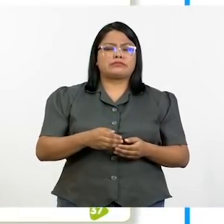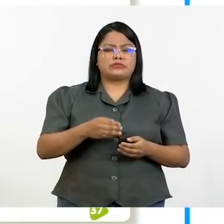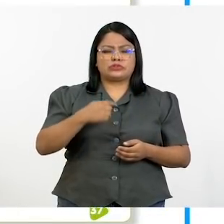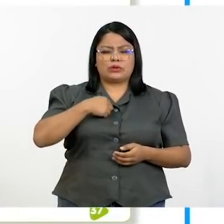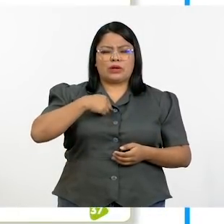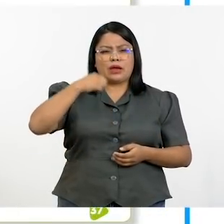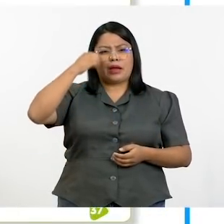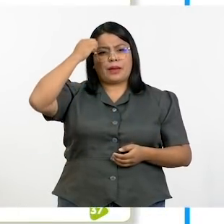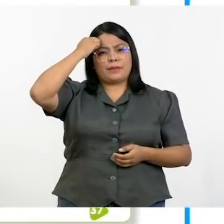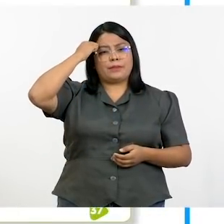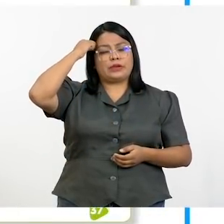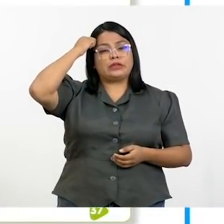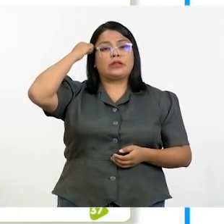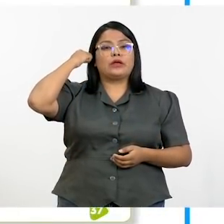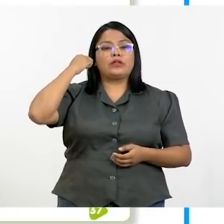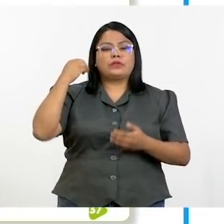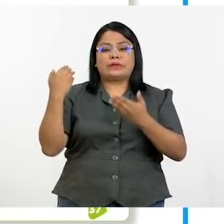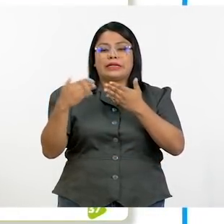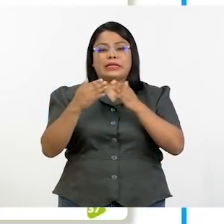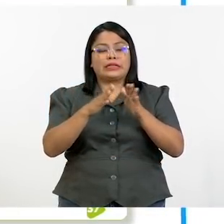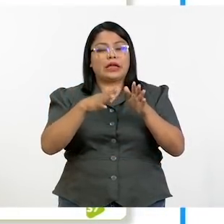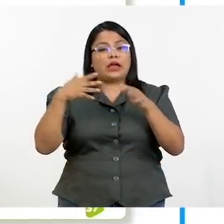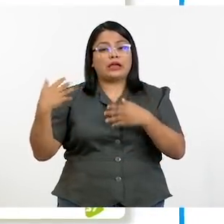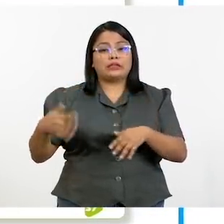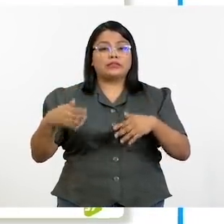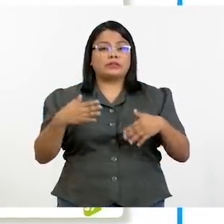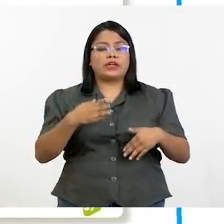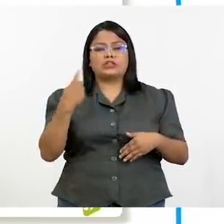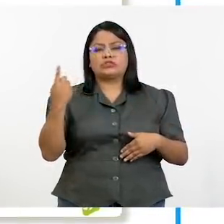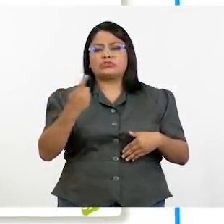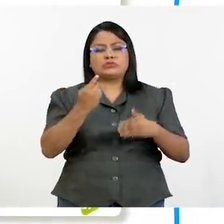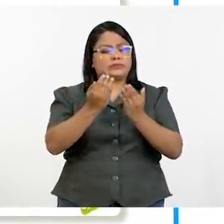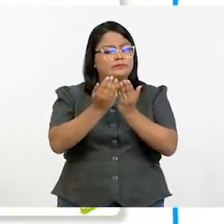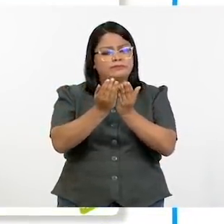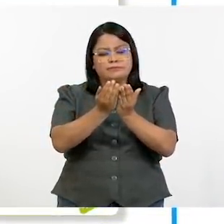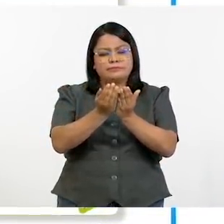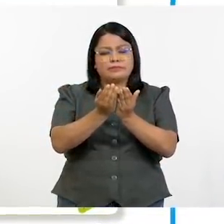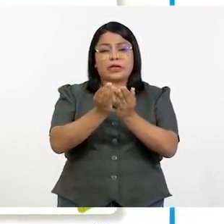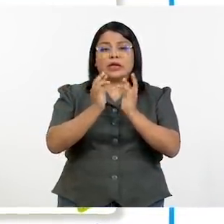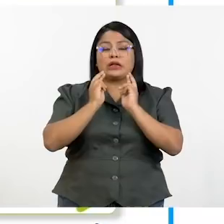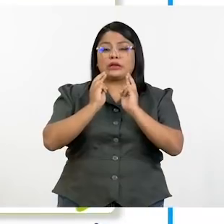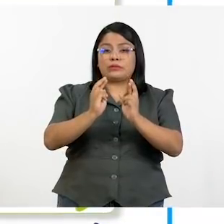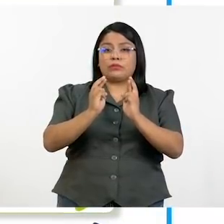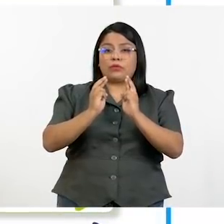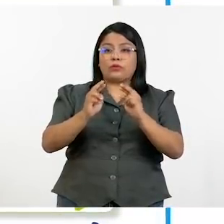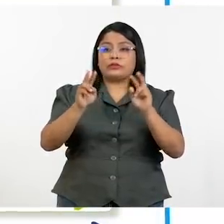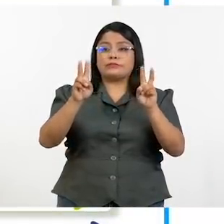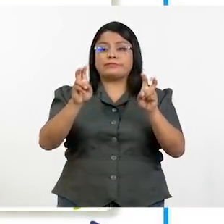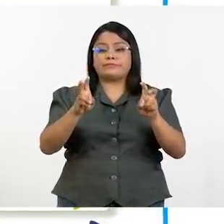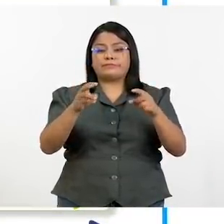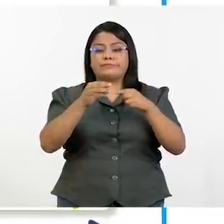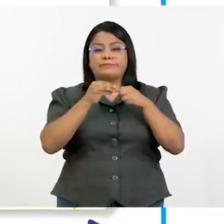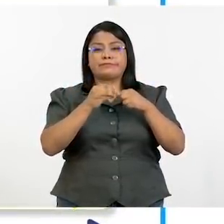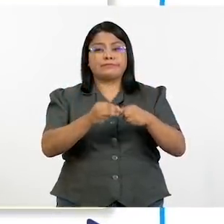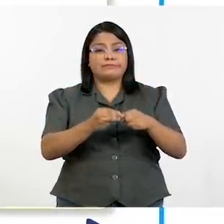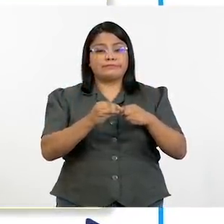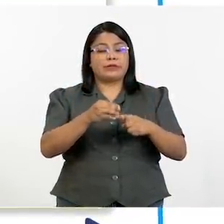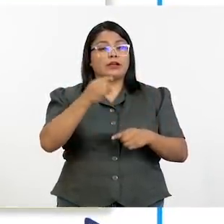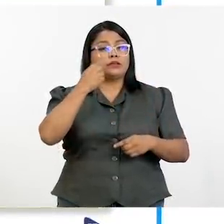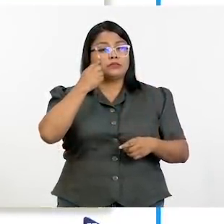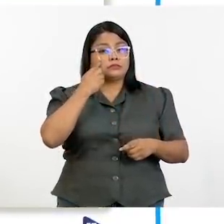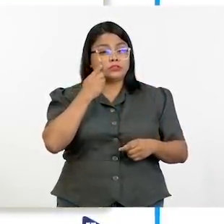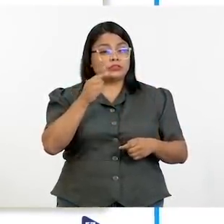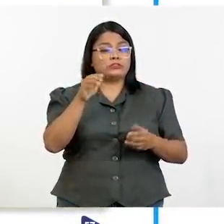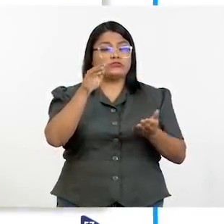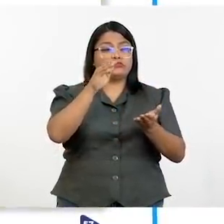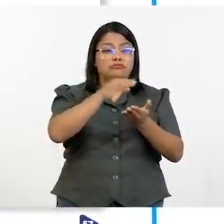aprendido encontrará diferentes actividades, no solo de lectura, que responden a contenidos específicos